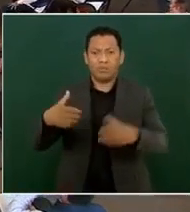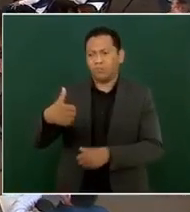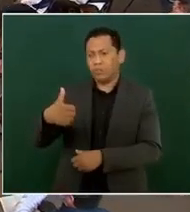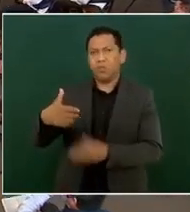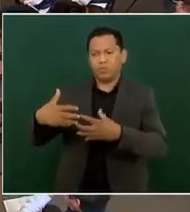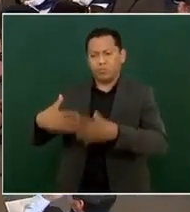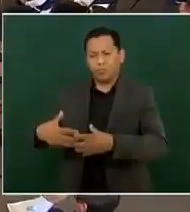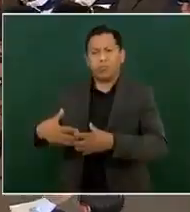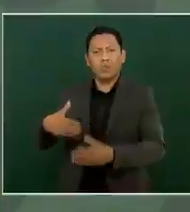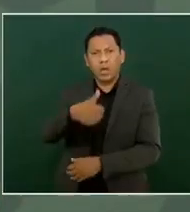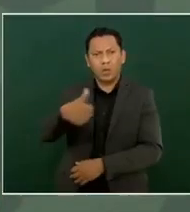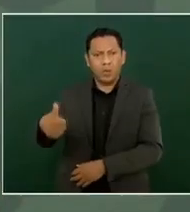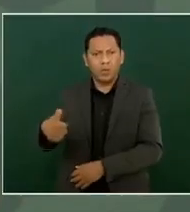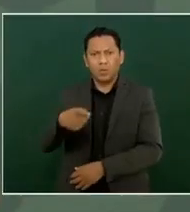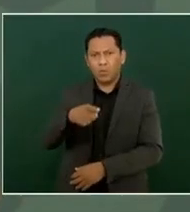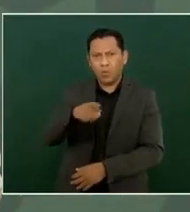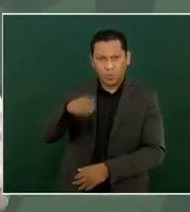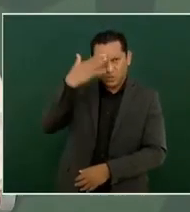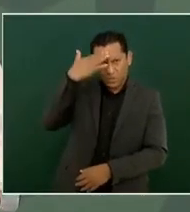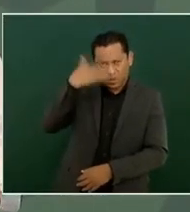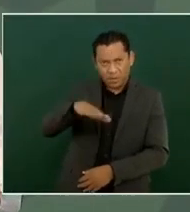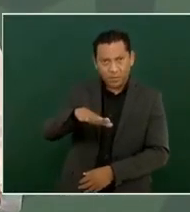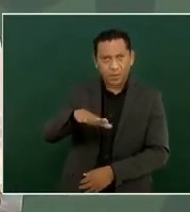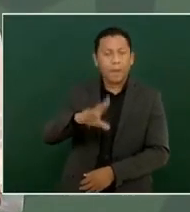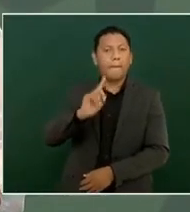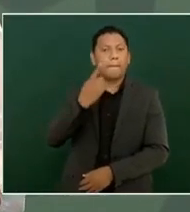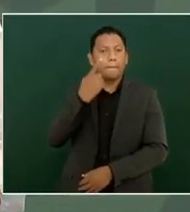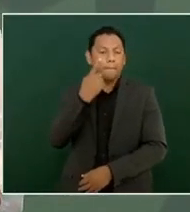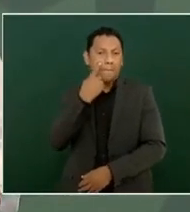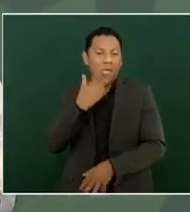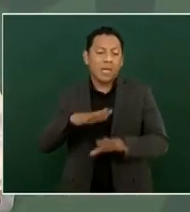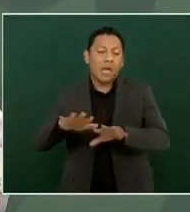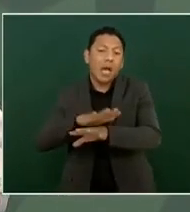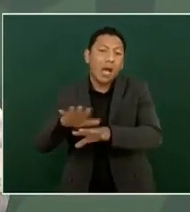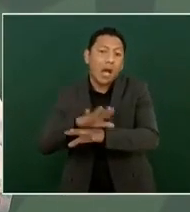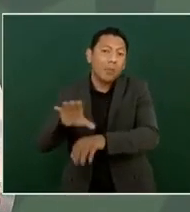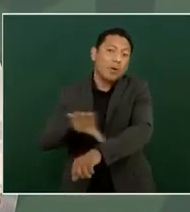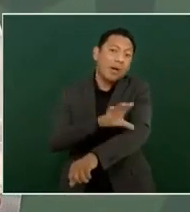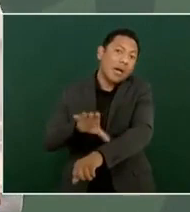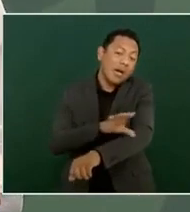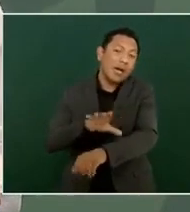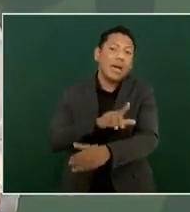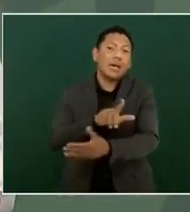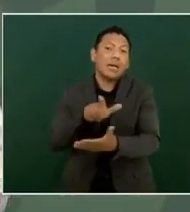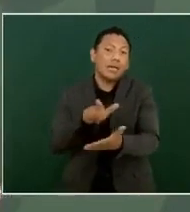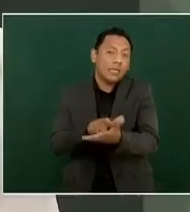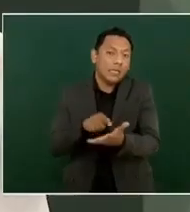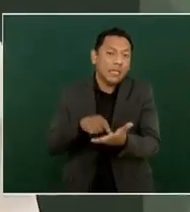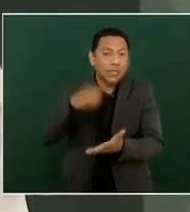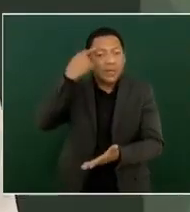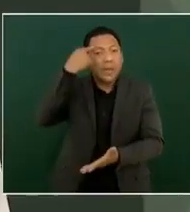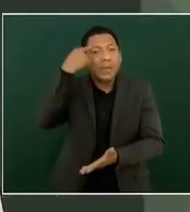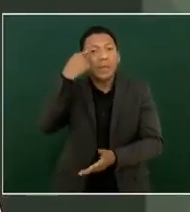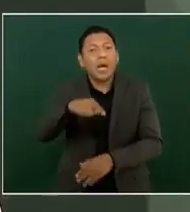deben de saber que por la llamada reforma energética y para darle preferencia a las